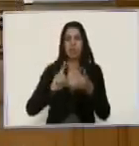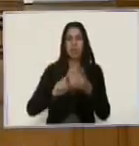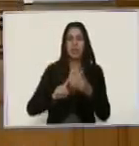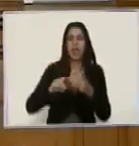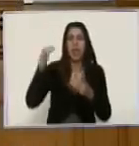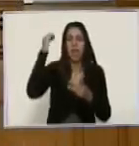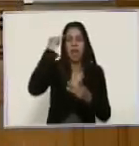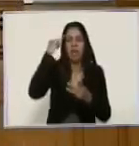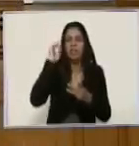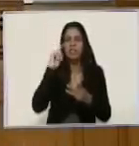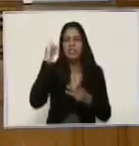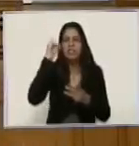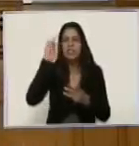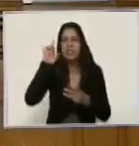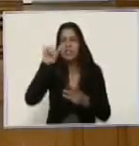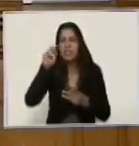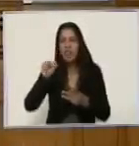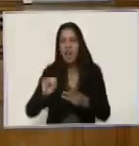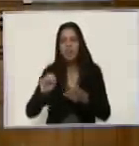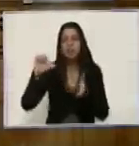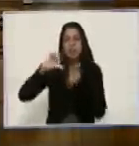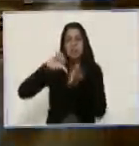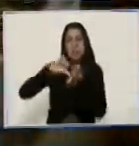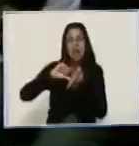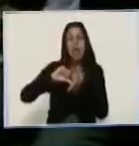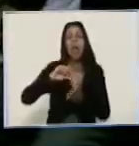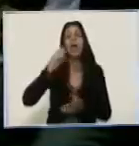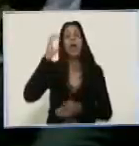etcétera. Creo que